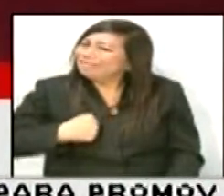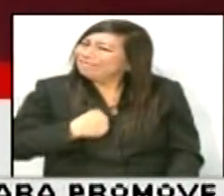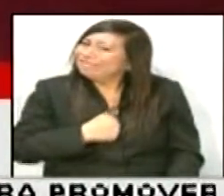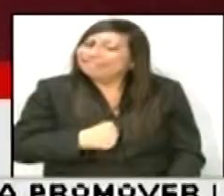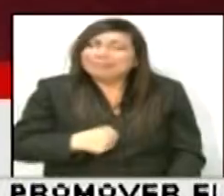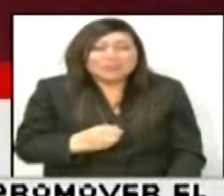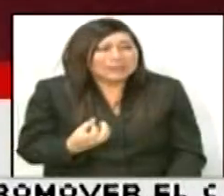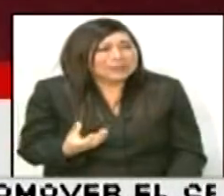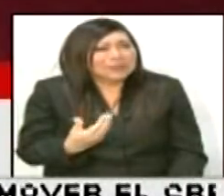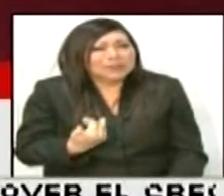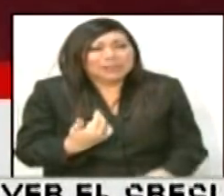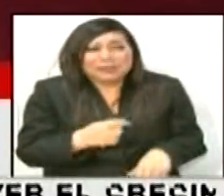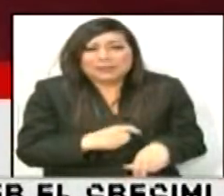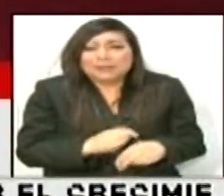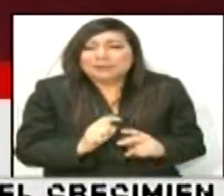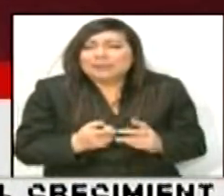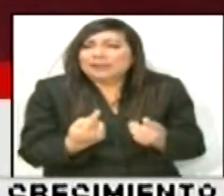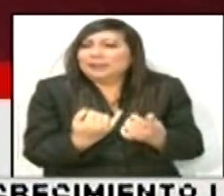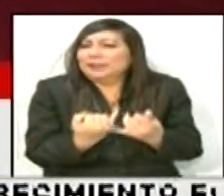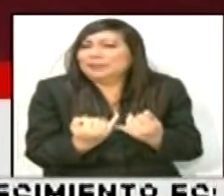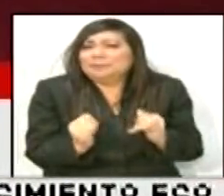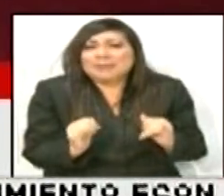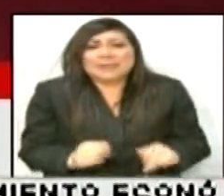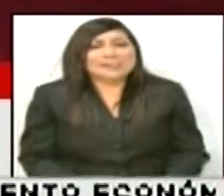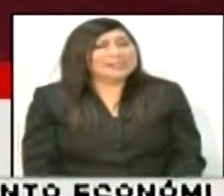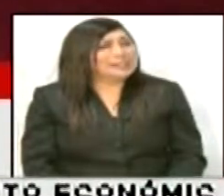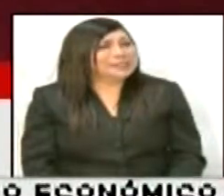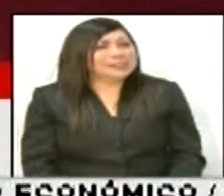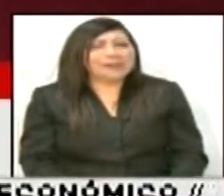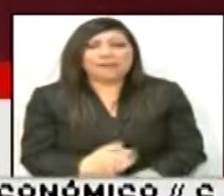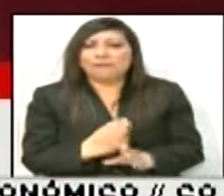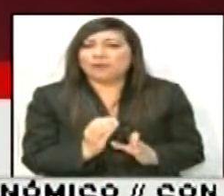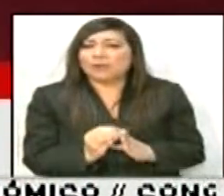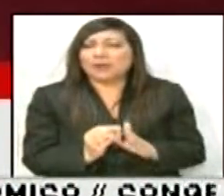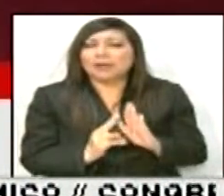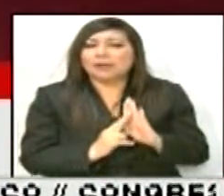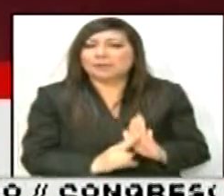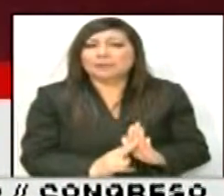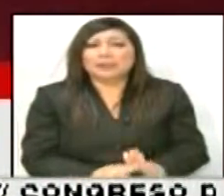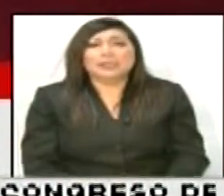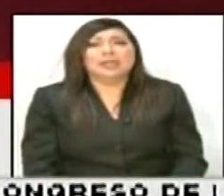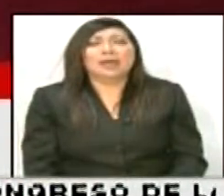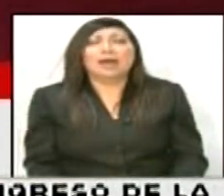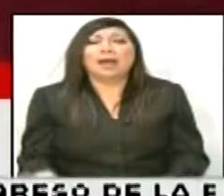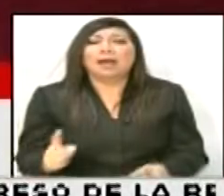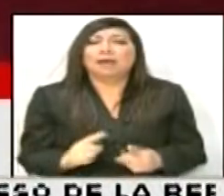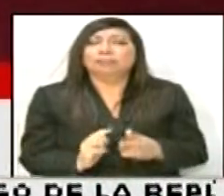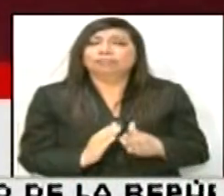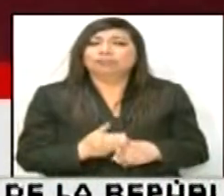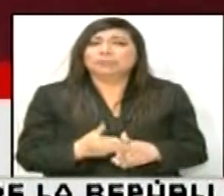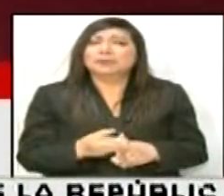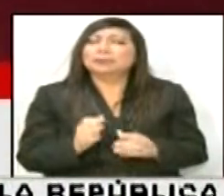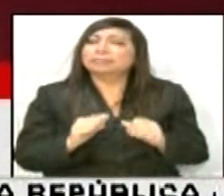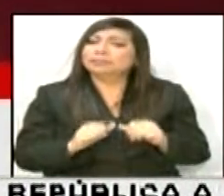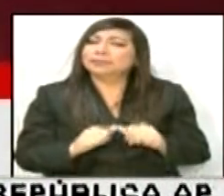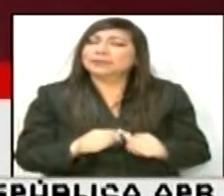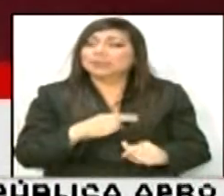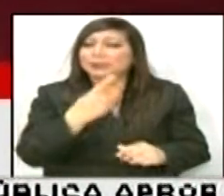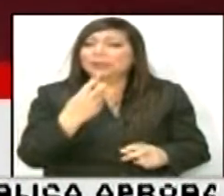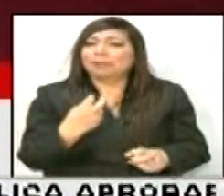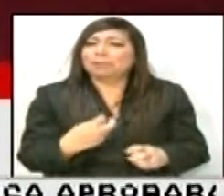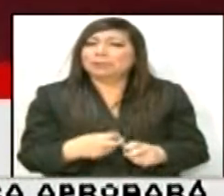particular del momento que empieza la independencia. La formación de la República ha estado atravesada por permanentes